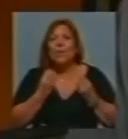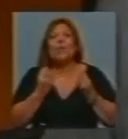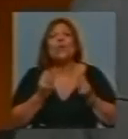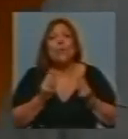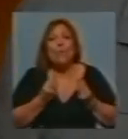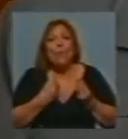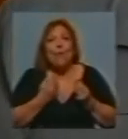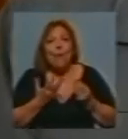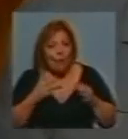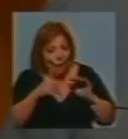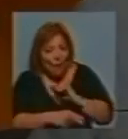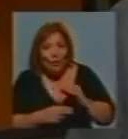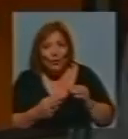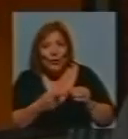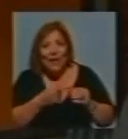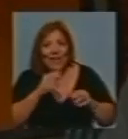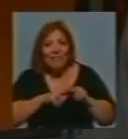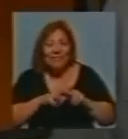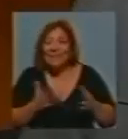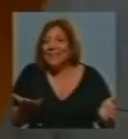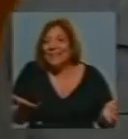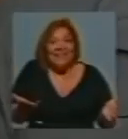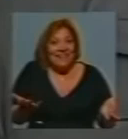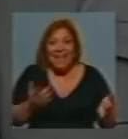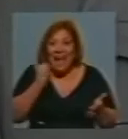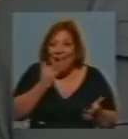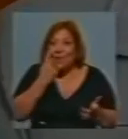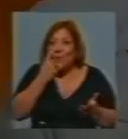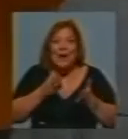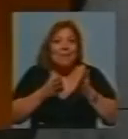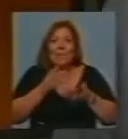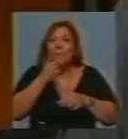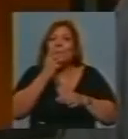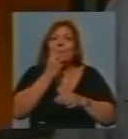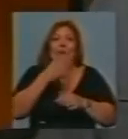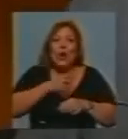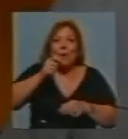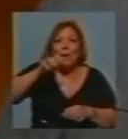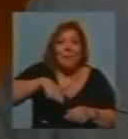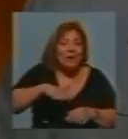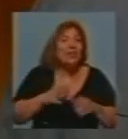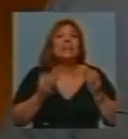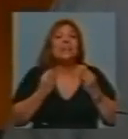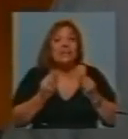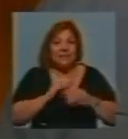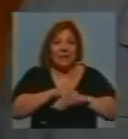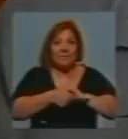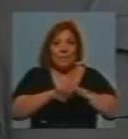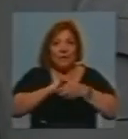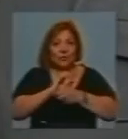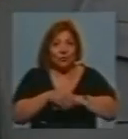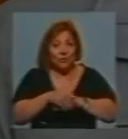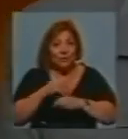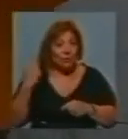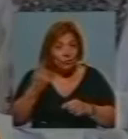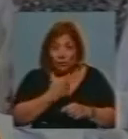estas enfermedades? Nosotros siempre decimos que hay un mecanismo barato y que es el mejor y que es el lavado de manos. Si nos